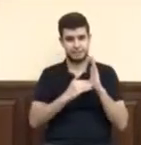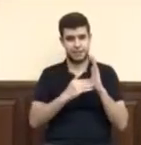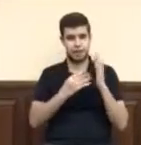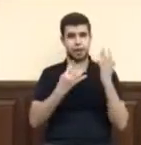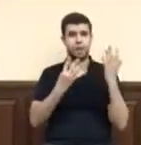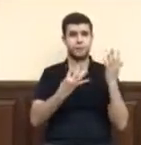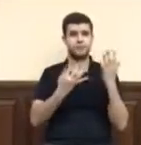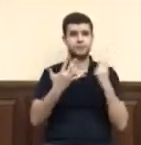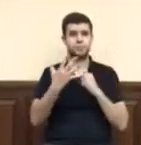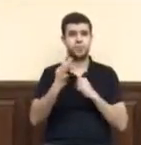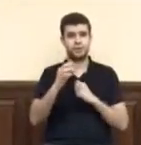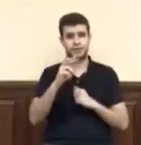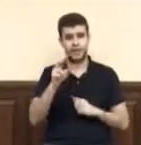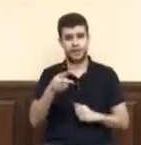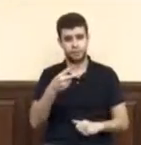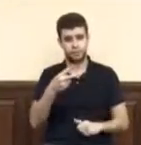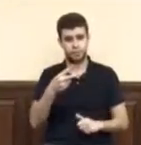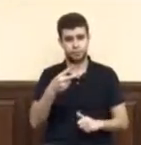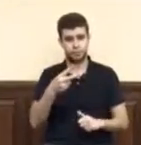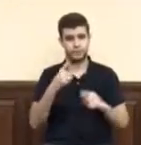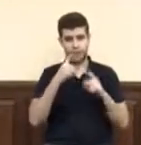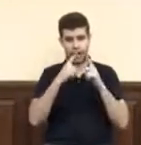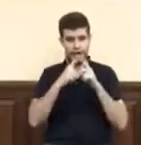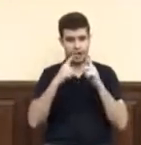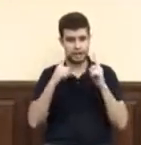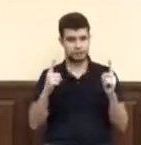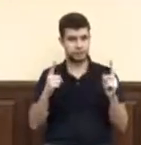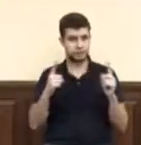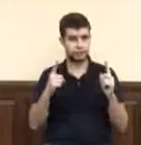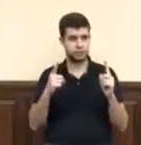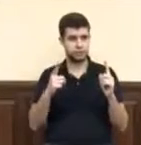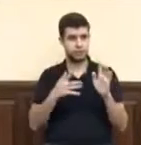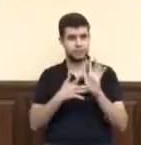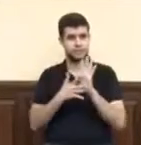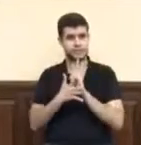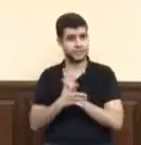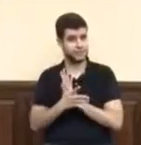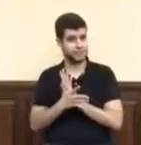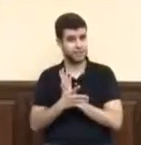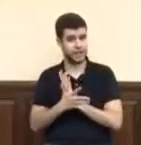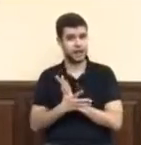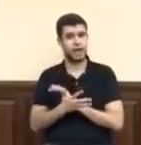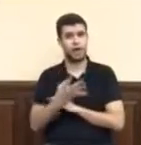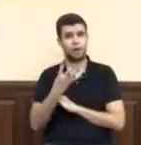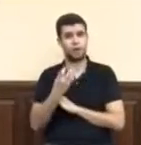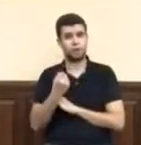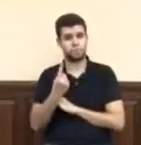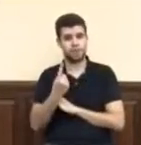67.950 euros brutos al año, que suponen